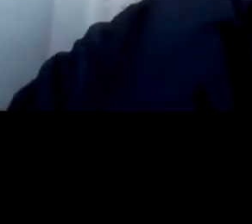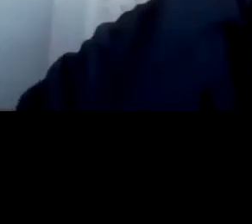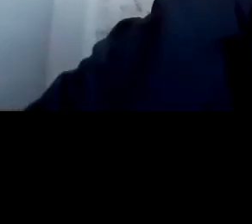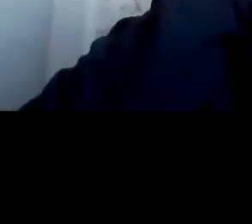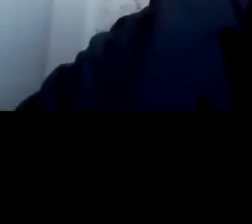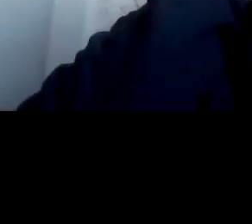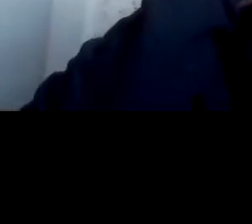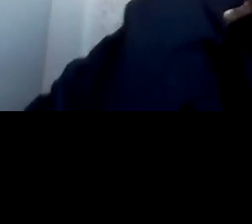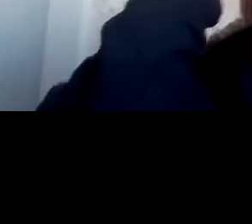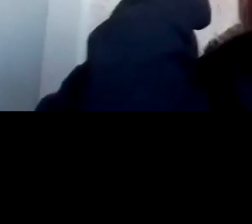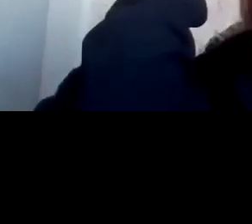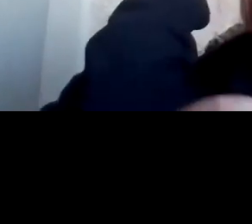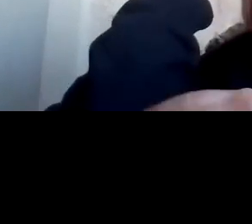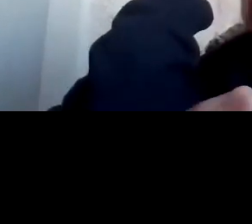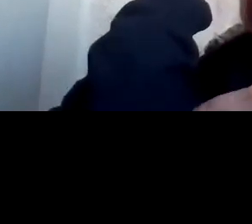bien.